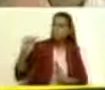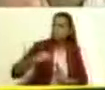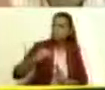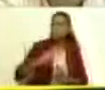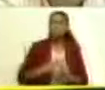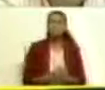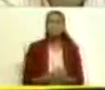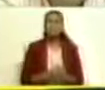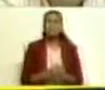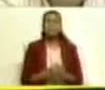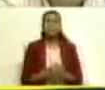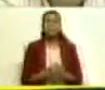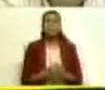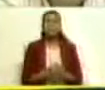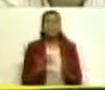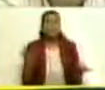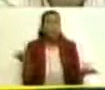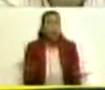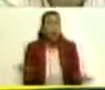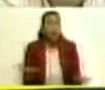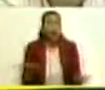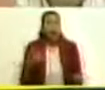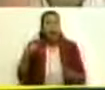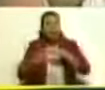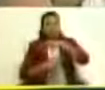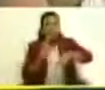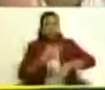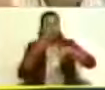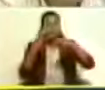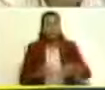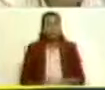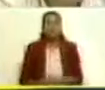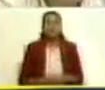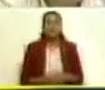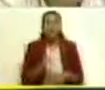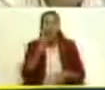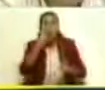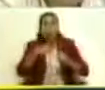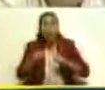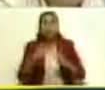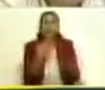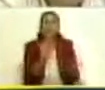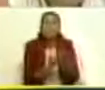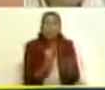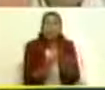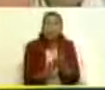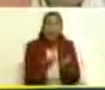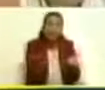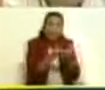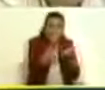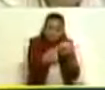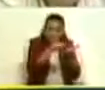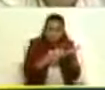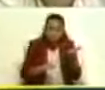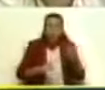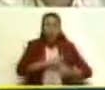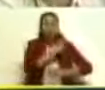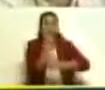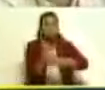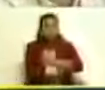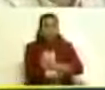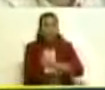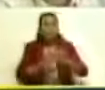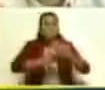avanzando en aras de la revolución. Lo otro también que se hablaba ahí, presidente, es el fortalecimiento